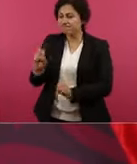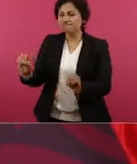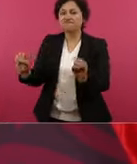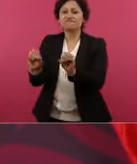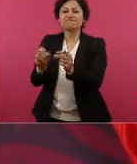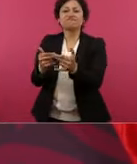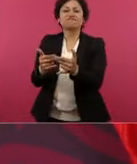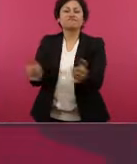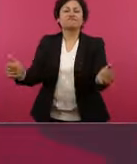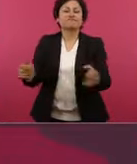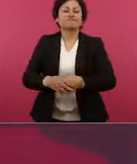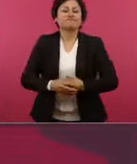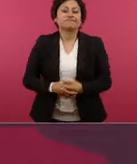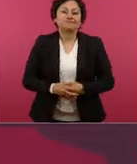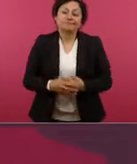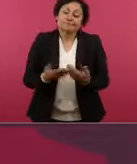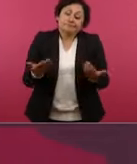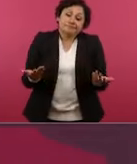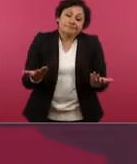Pero bueno, es